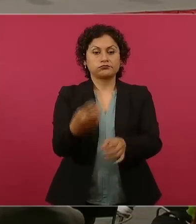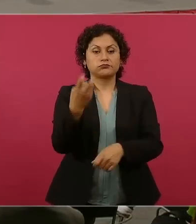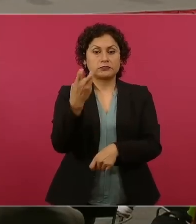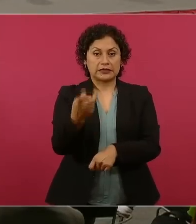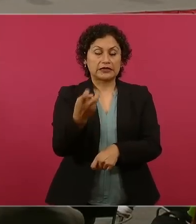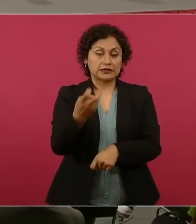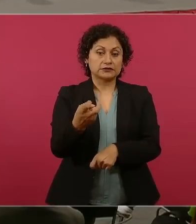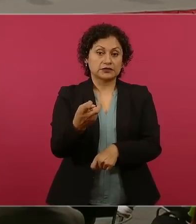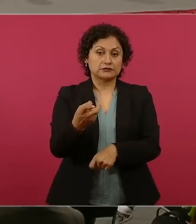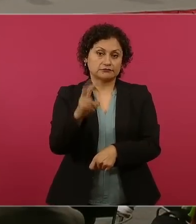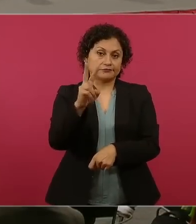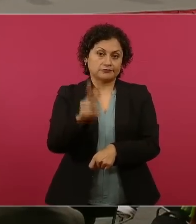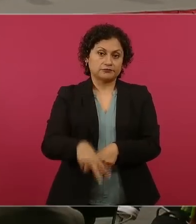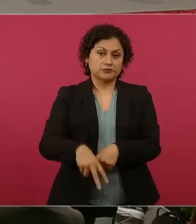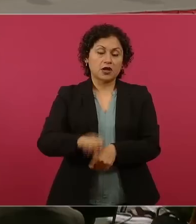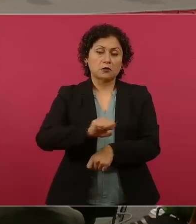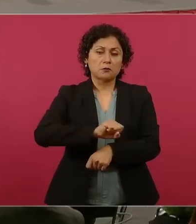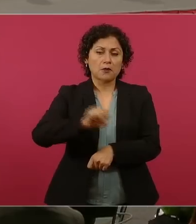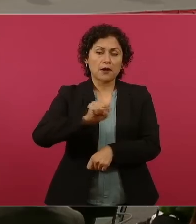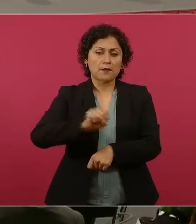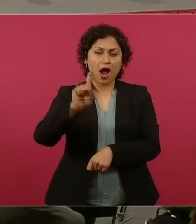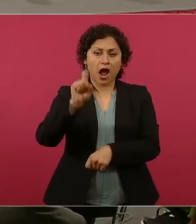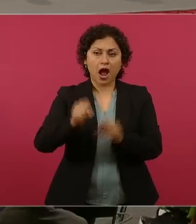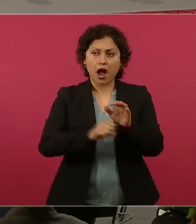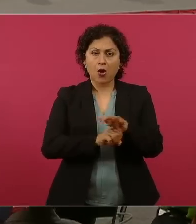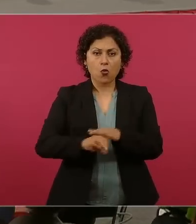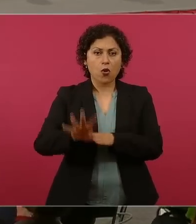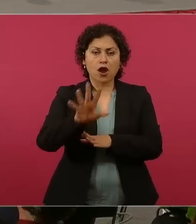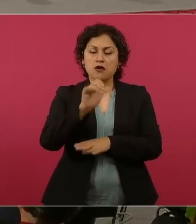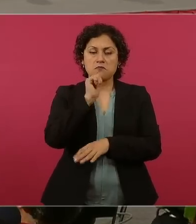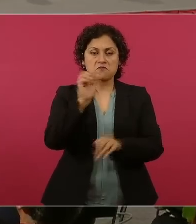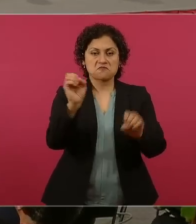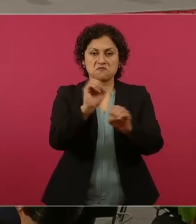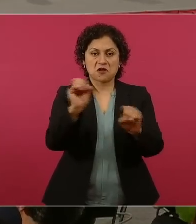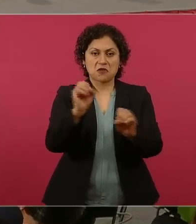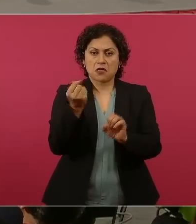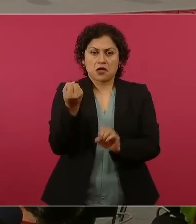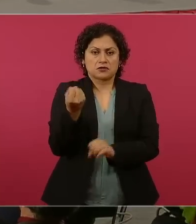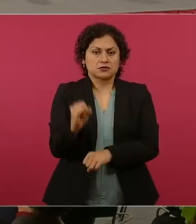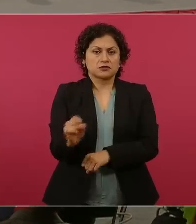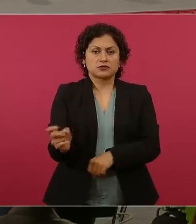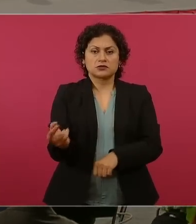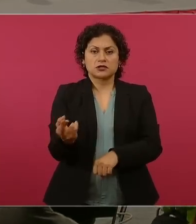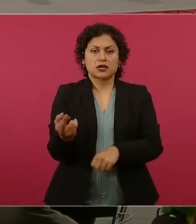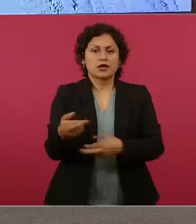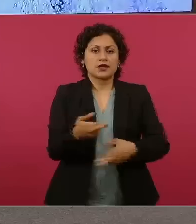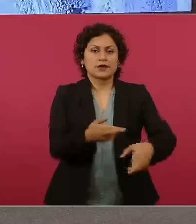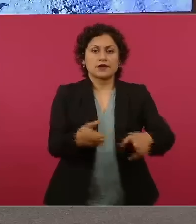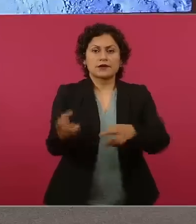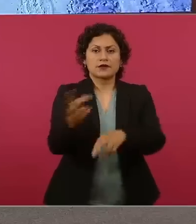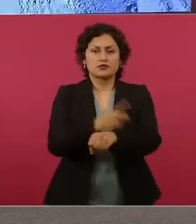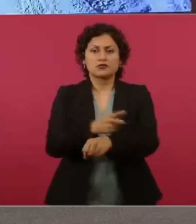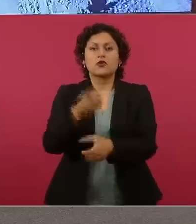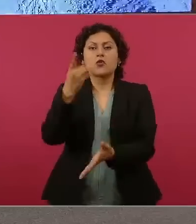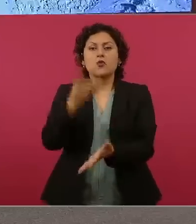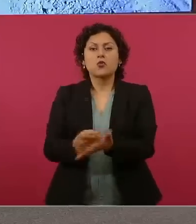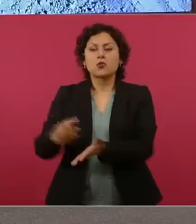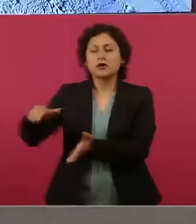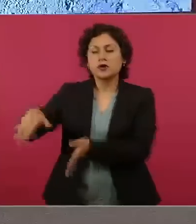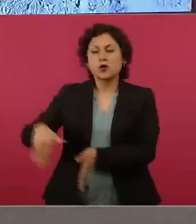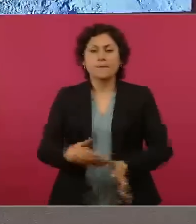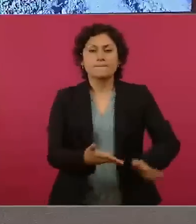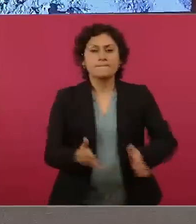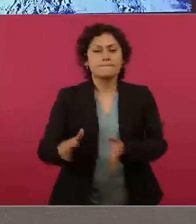emplean bombas y se llevan a cabo voladuras. Es la continuación del canal, otro